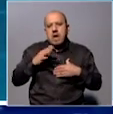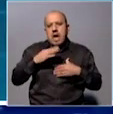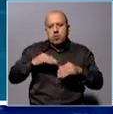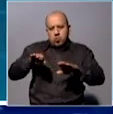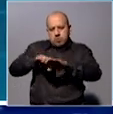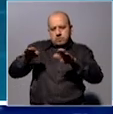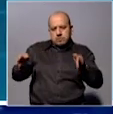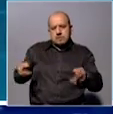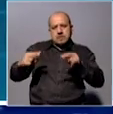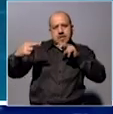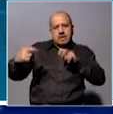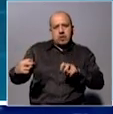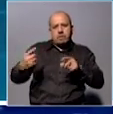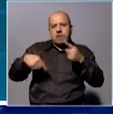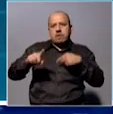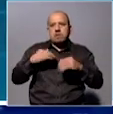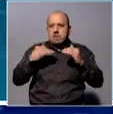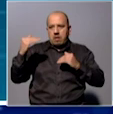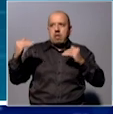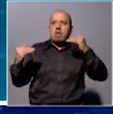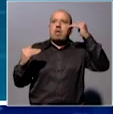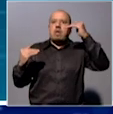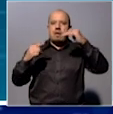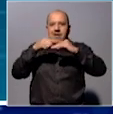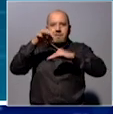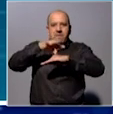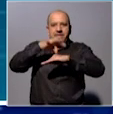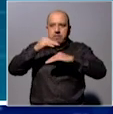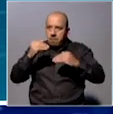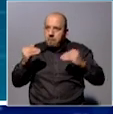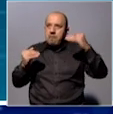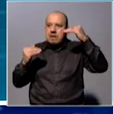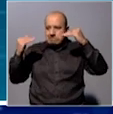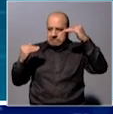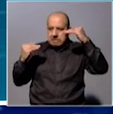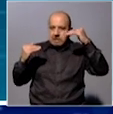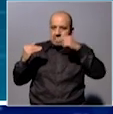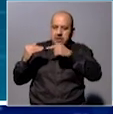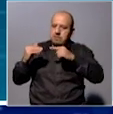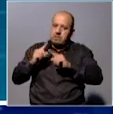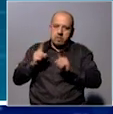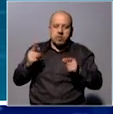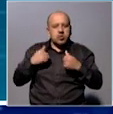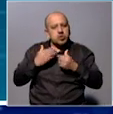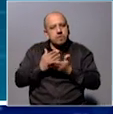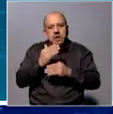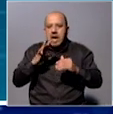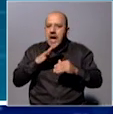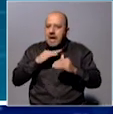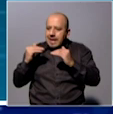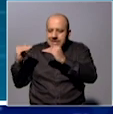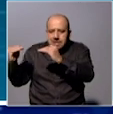escritorio en el medio, pero tampoco uno pretende estar a otra altura. Por eso rescato siempre y digo siempre lo mismo. Acá hay un